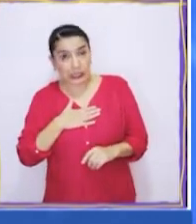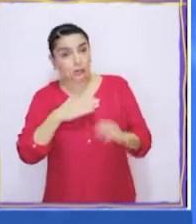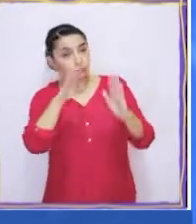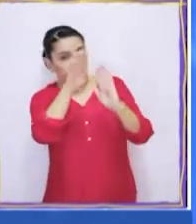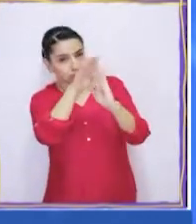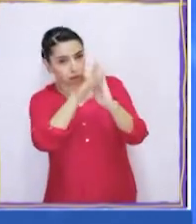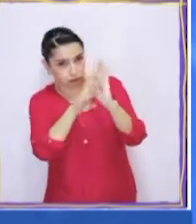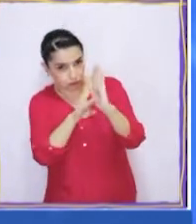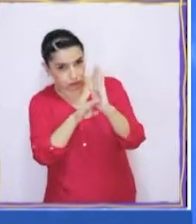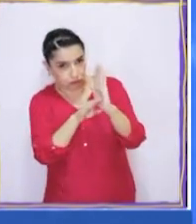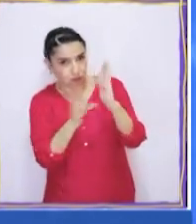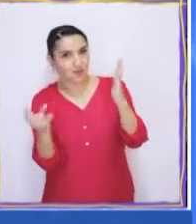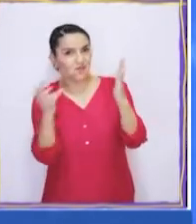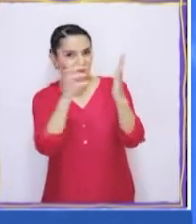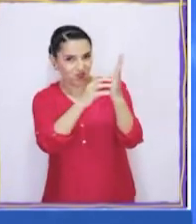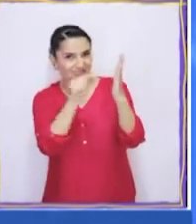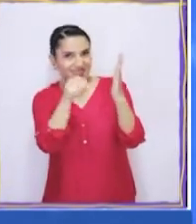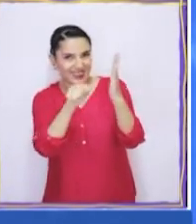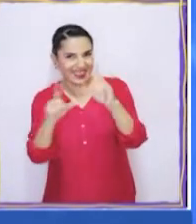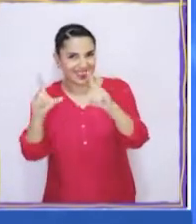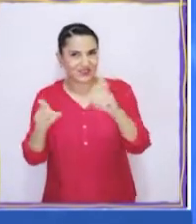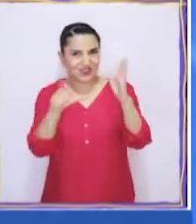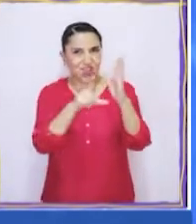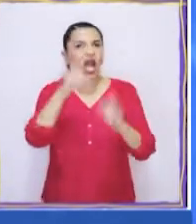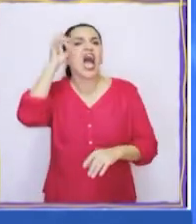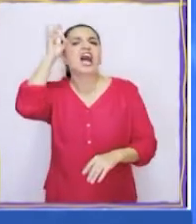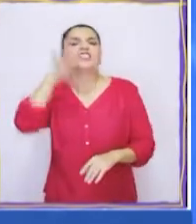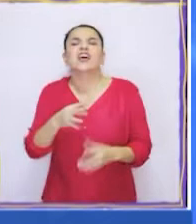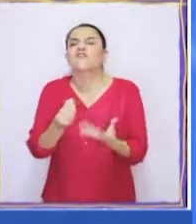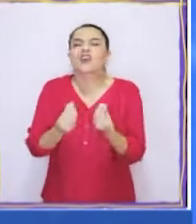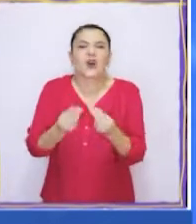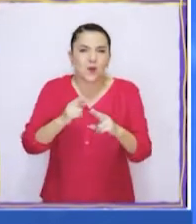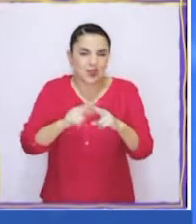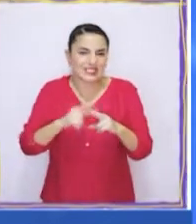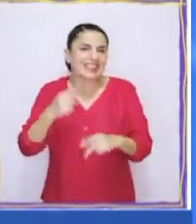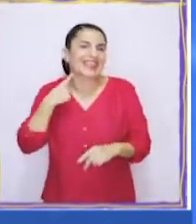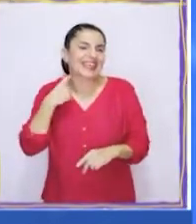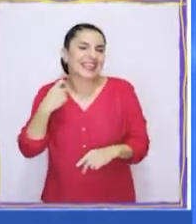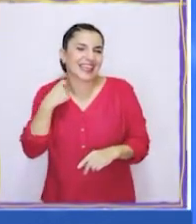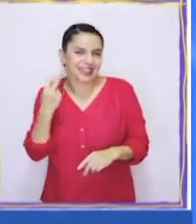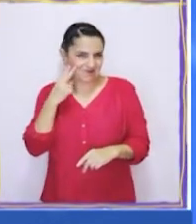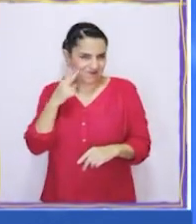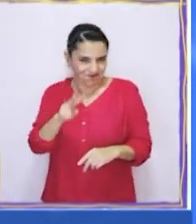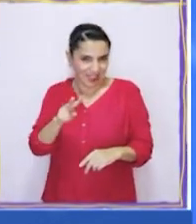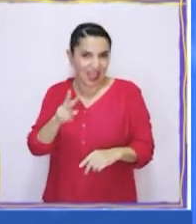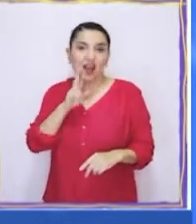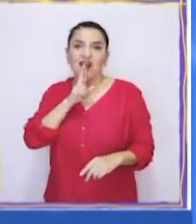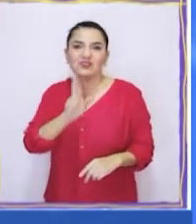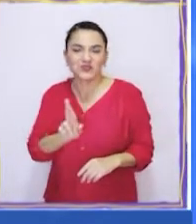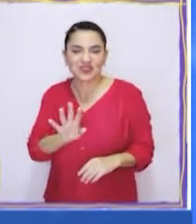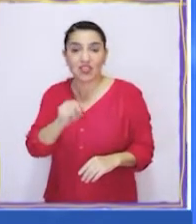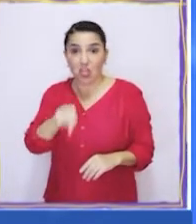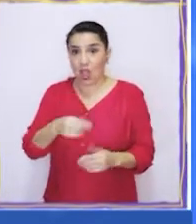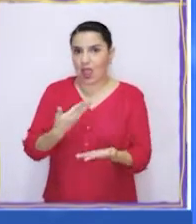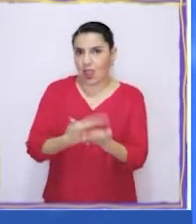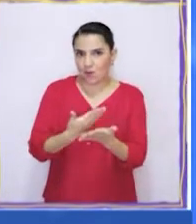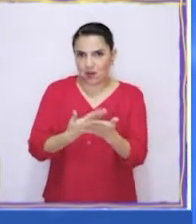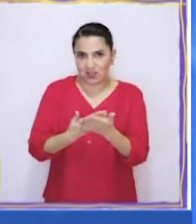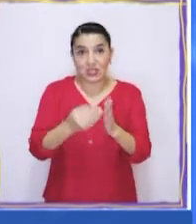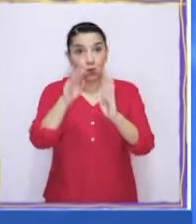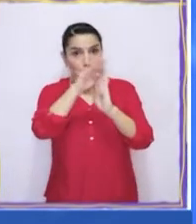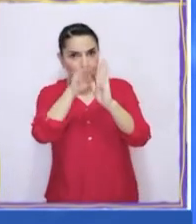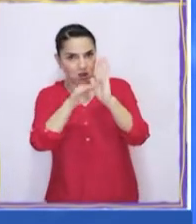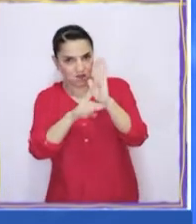sabrá cómo quedará el producto en este caso el queque súper aprovechamos de revisar